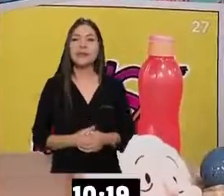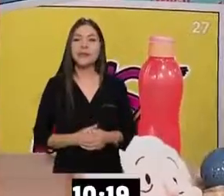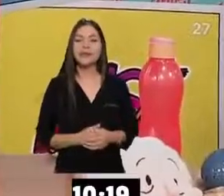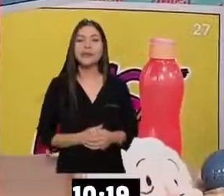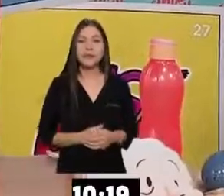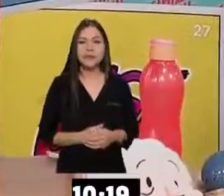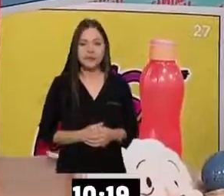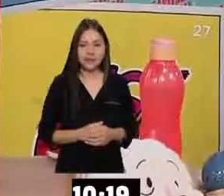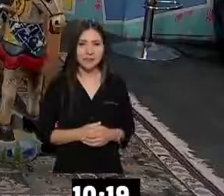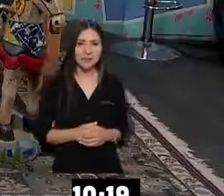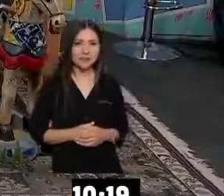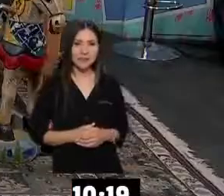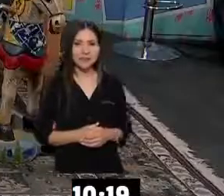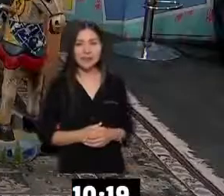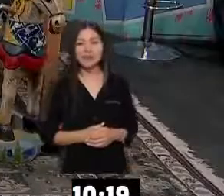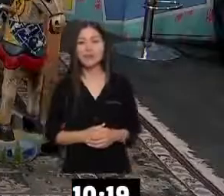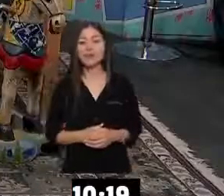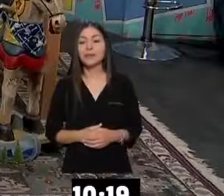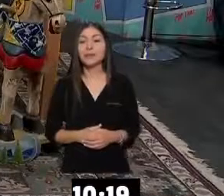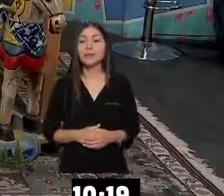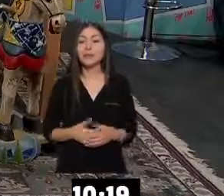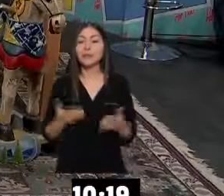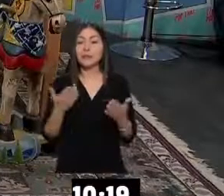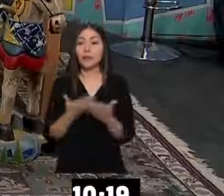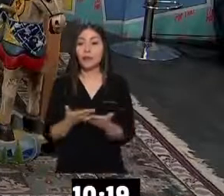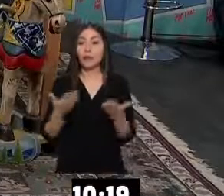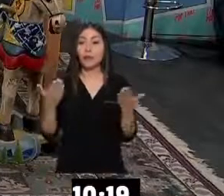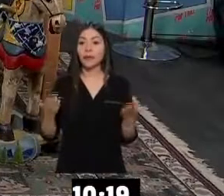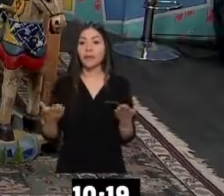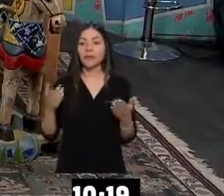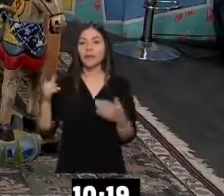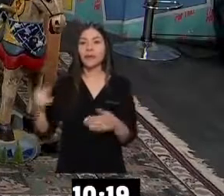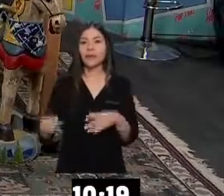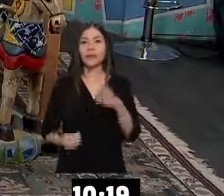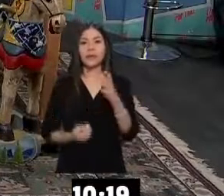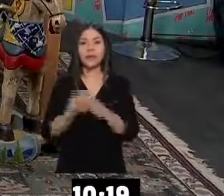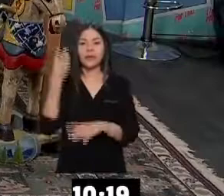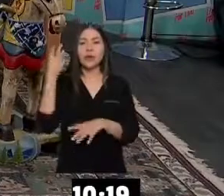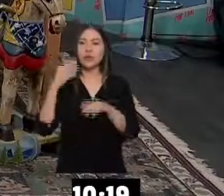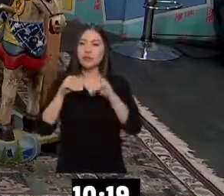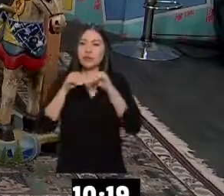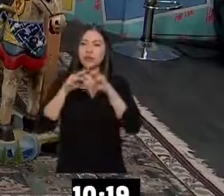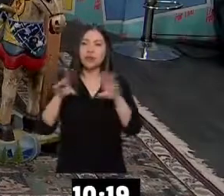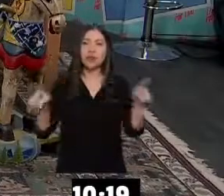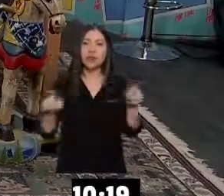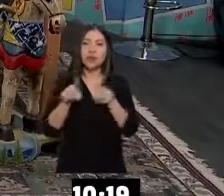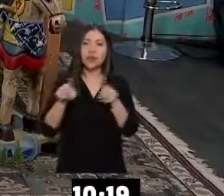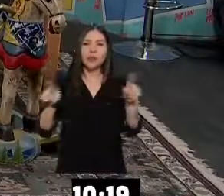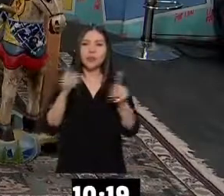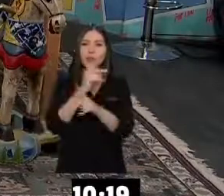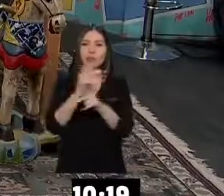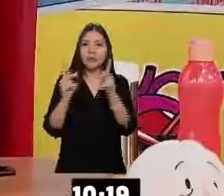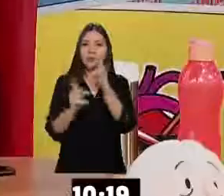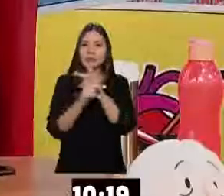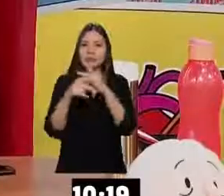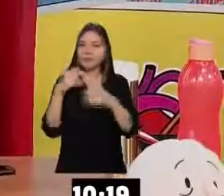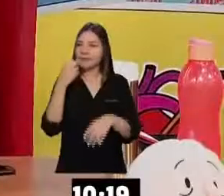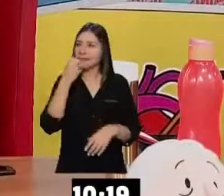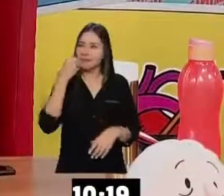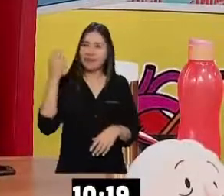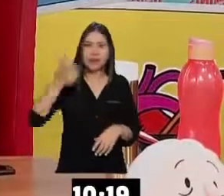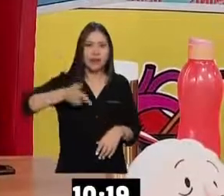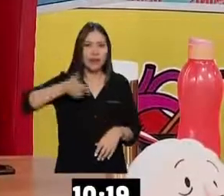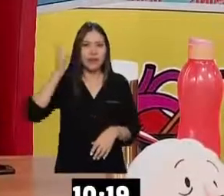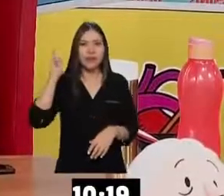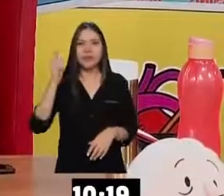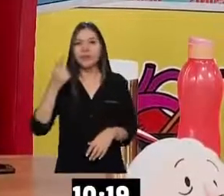Viera usted, está ahora entregándonos una nueva producción musical muy loca. Oye, Sergio, Sergito, mira